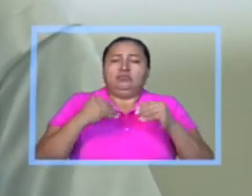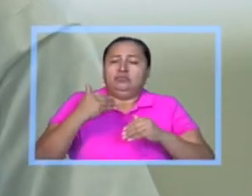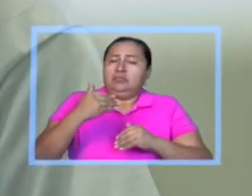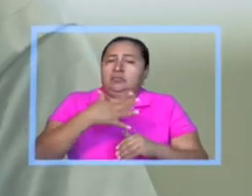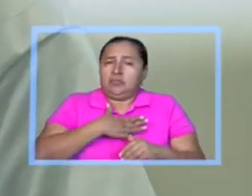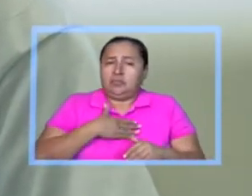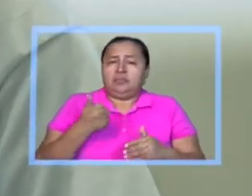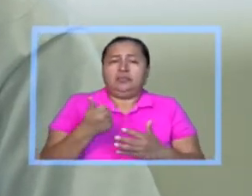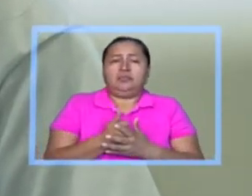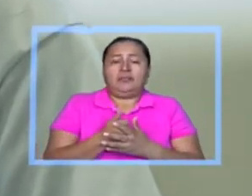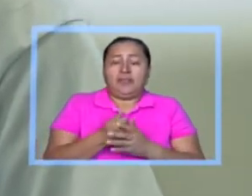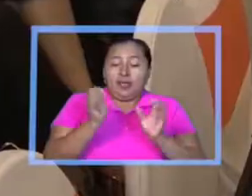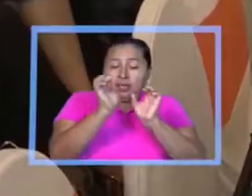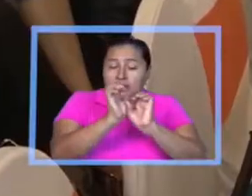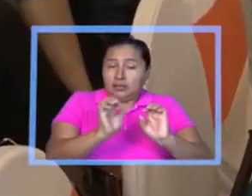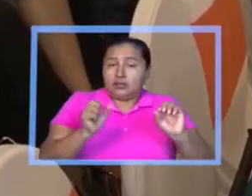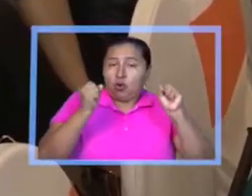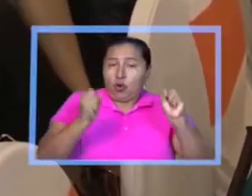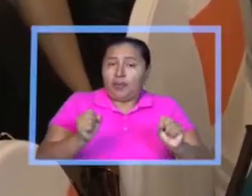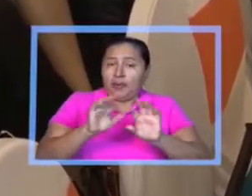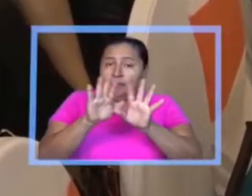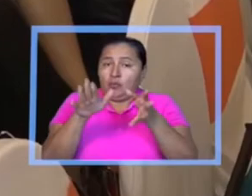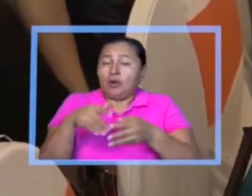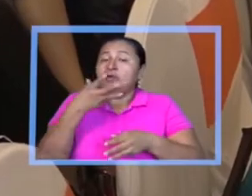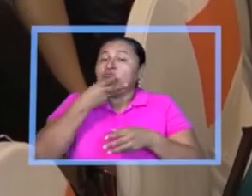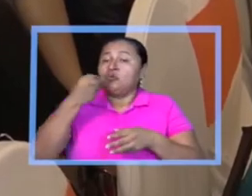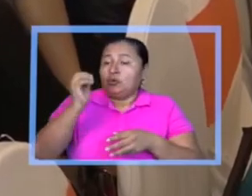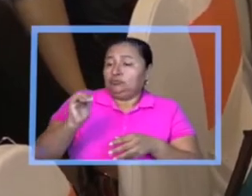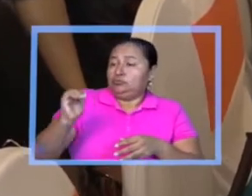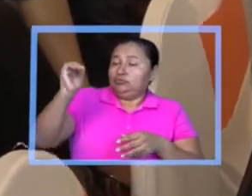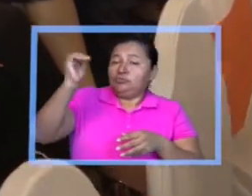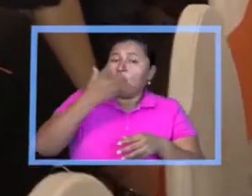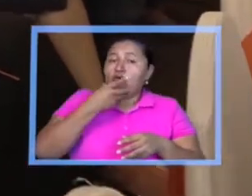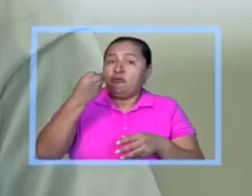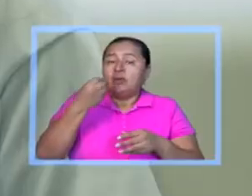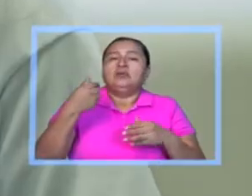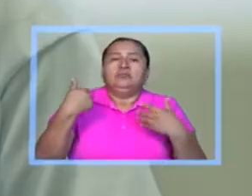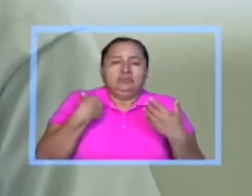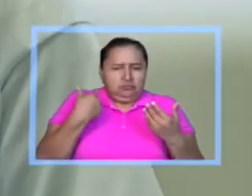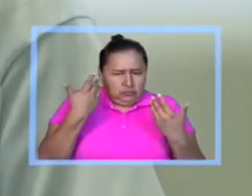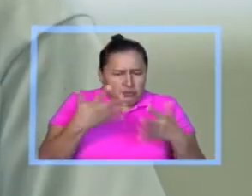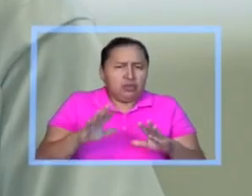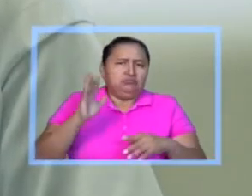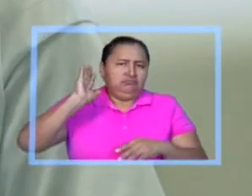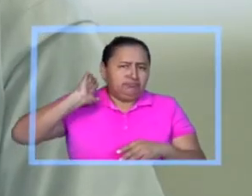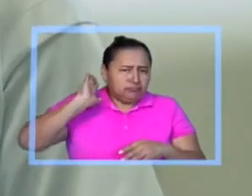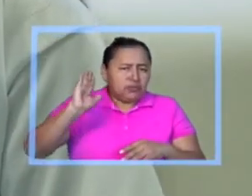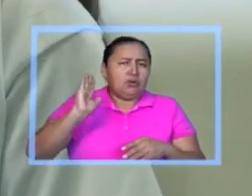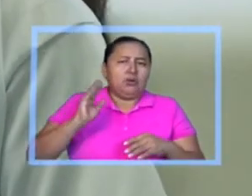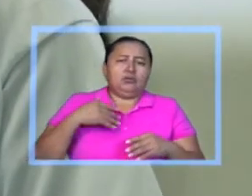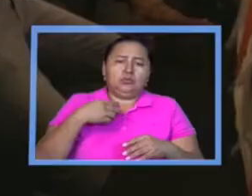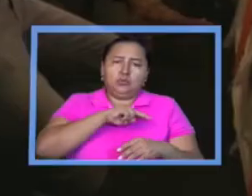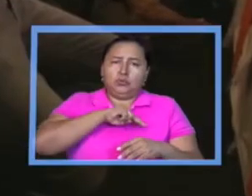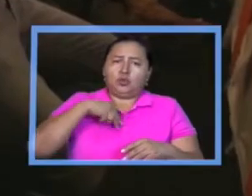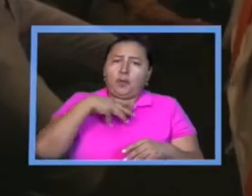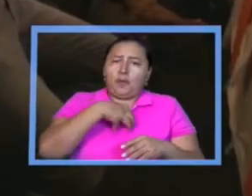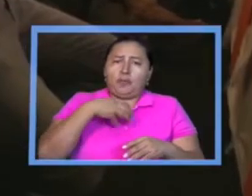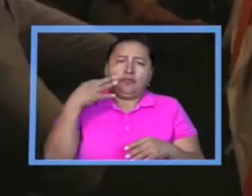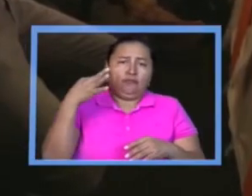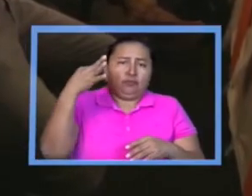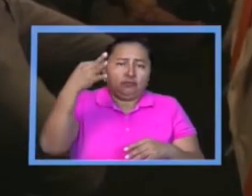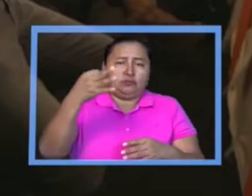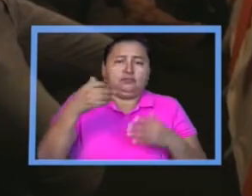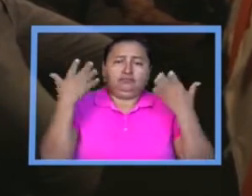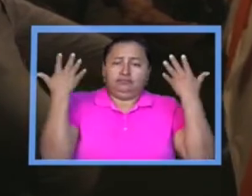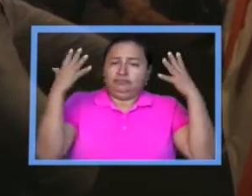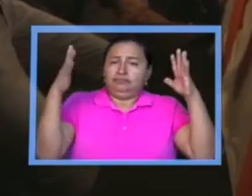gratitud de ser panelista en la Convención de los Derechos de la Niñez. Saraí, tras su participación en el 30